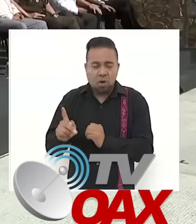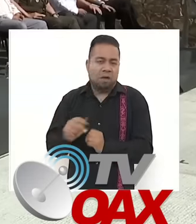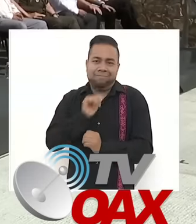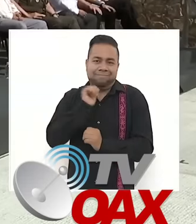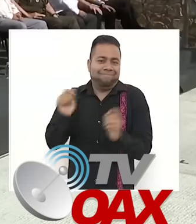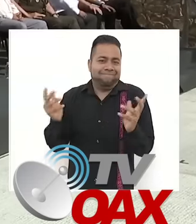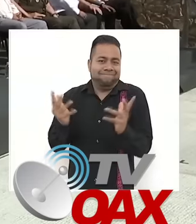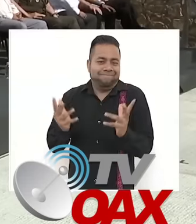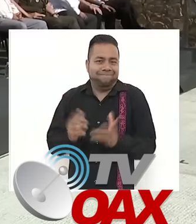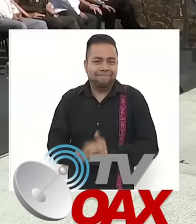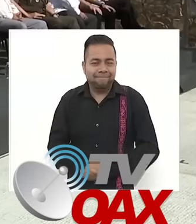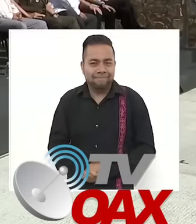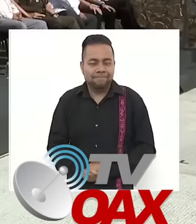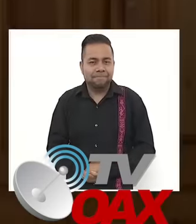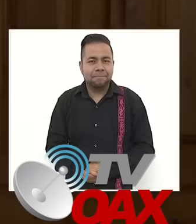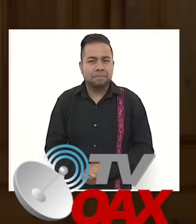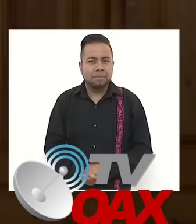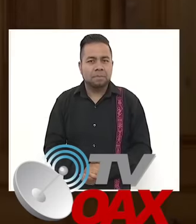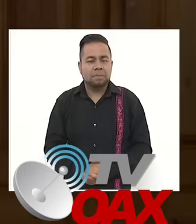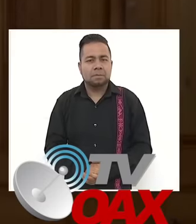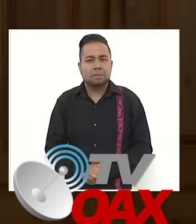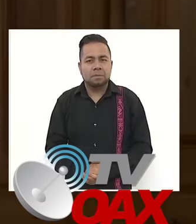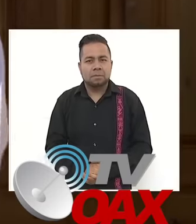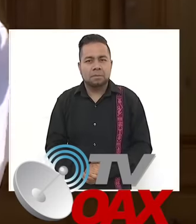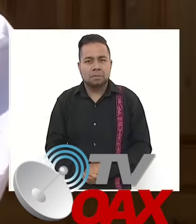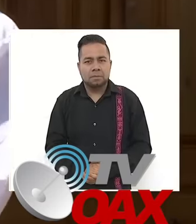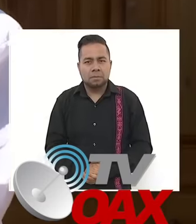nada. Entonces,